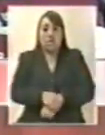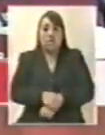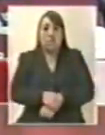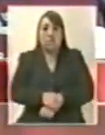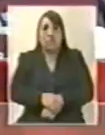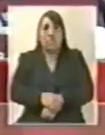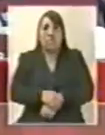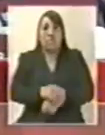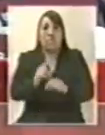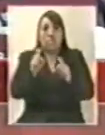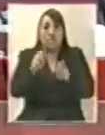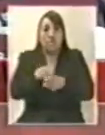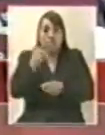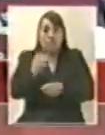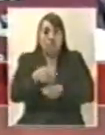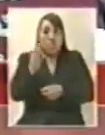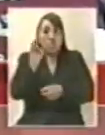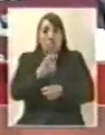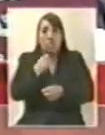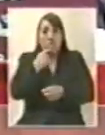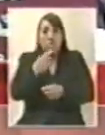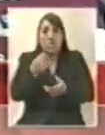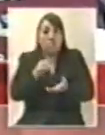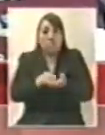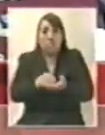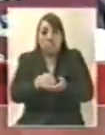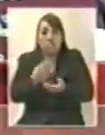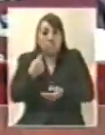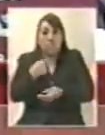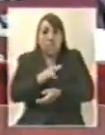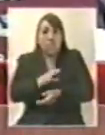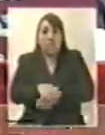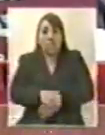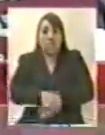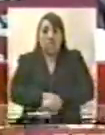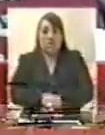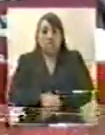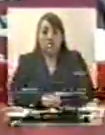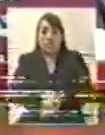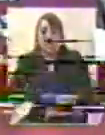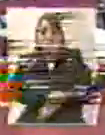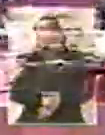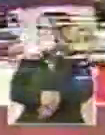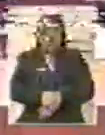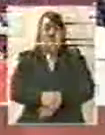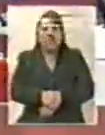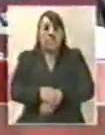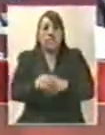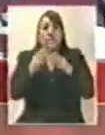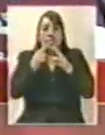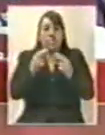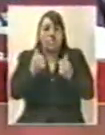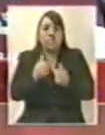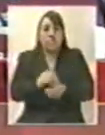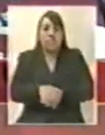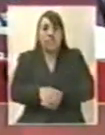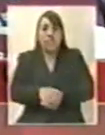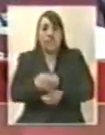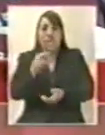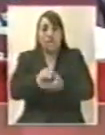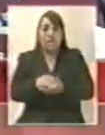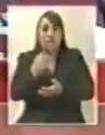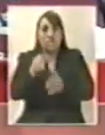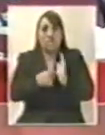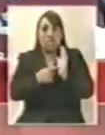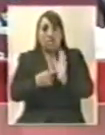representantes? Y esta pregunta, en realidad, nunca suele estar o nunca suele darse una